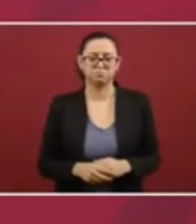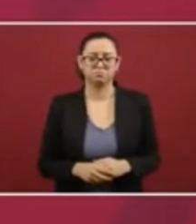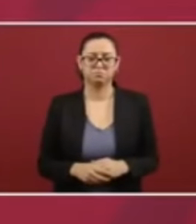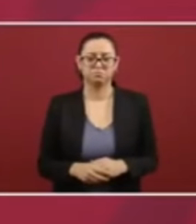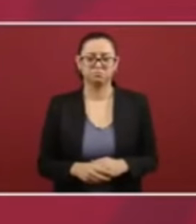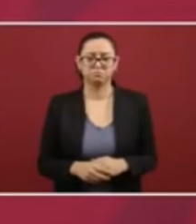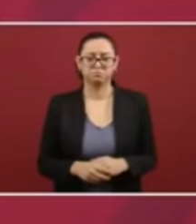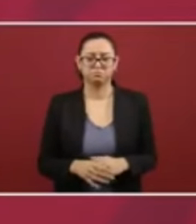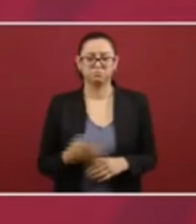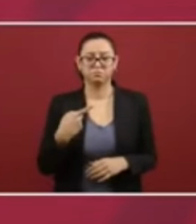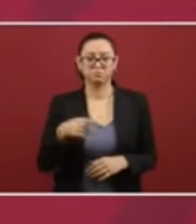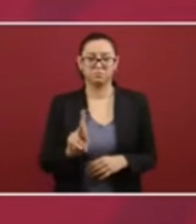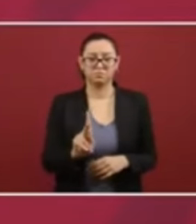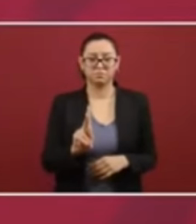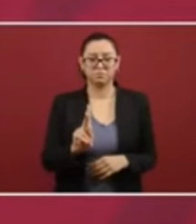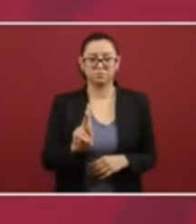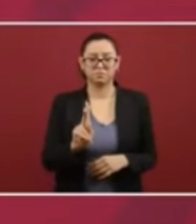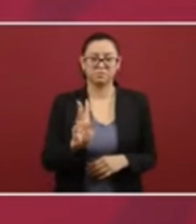hay